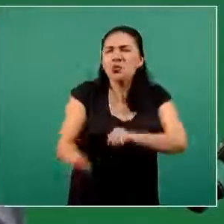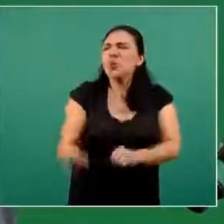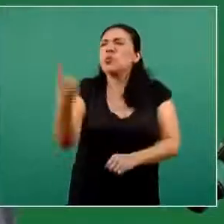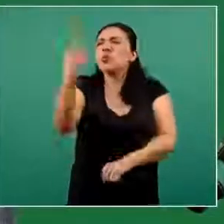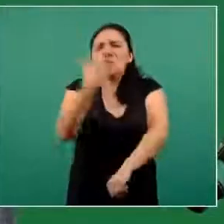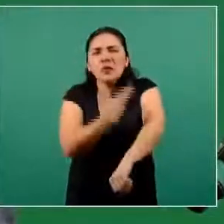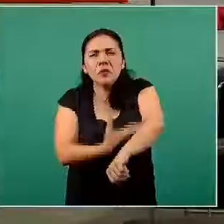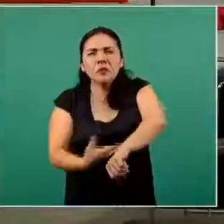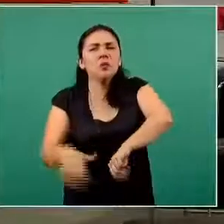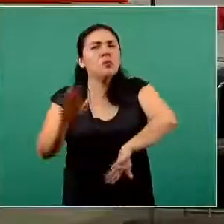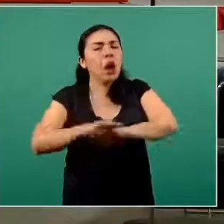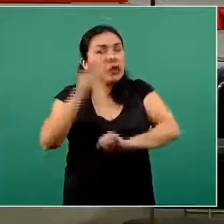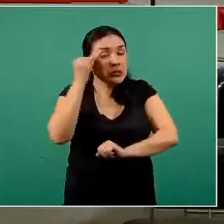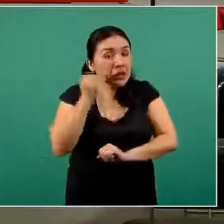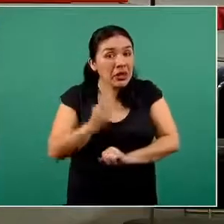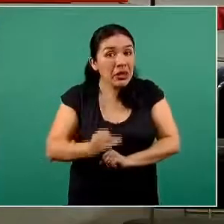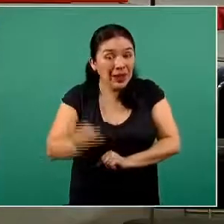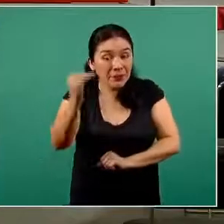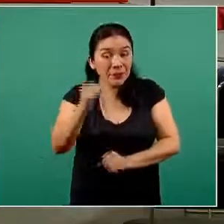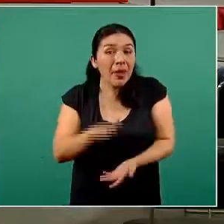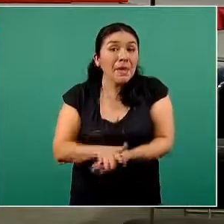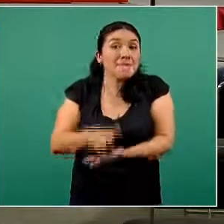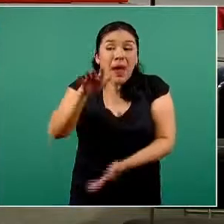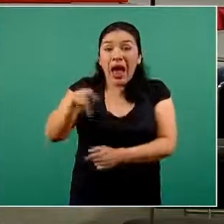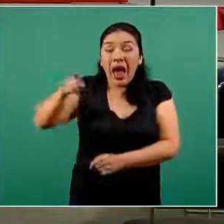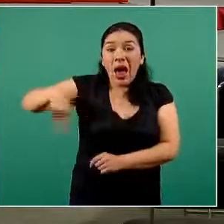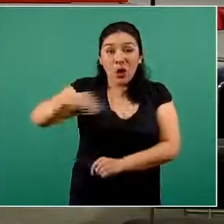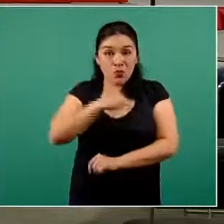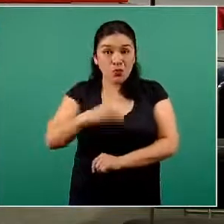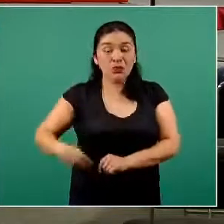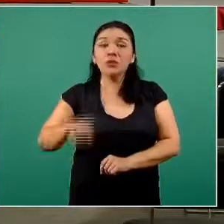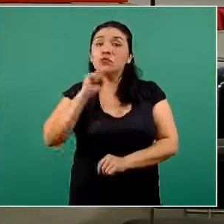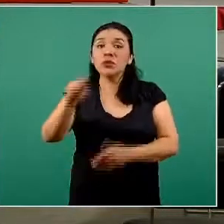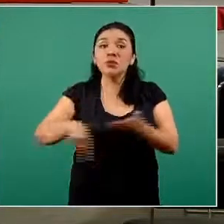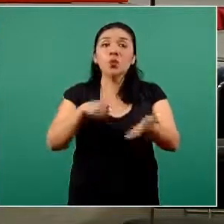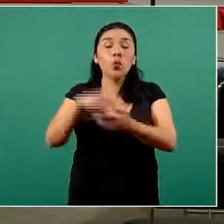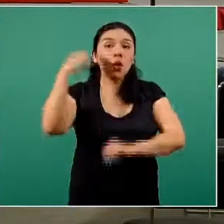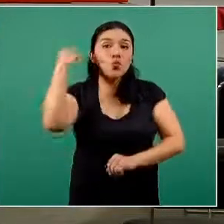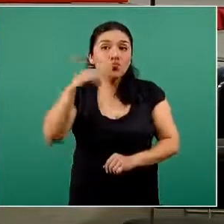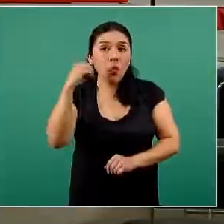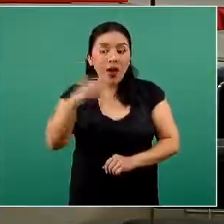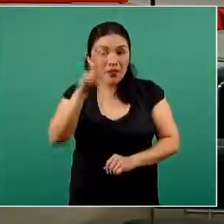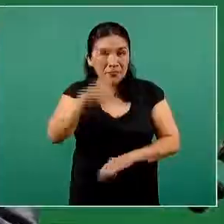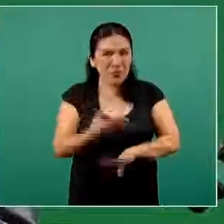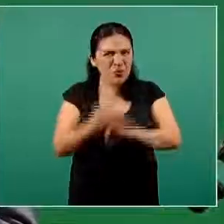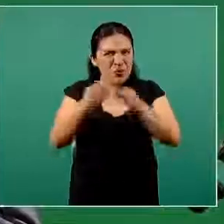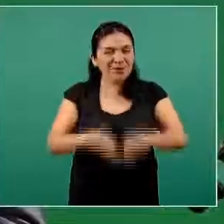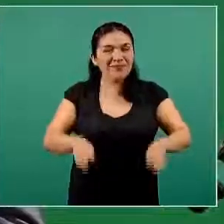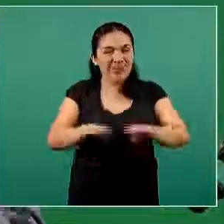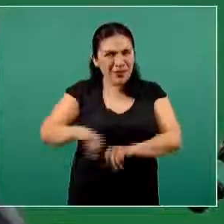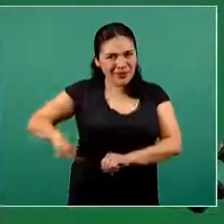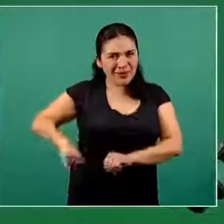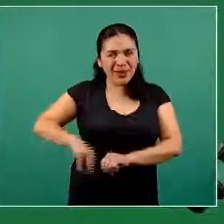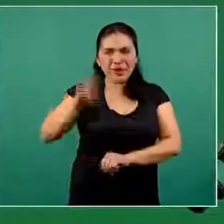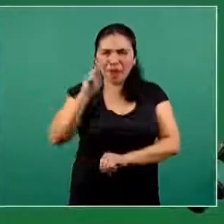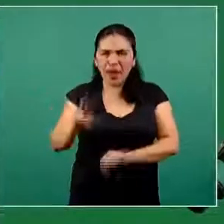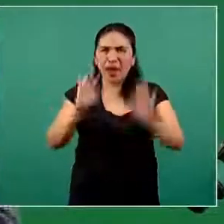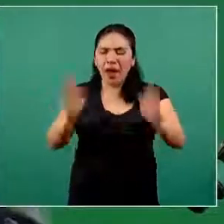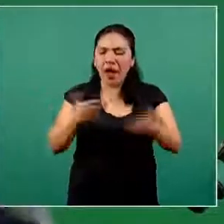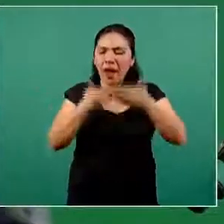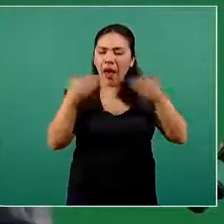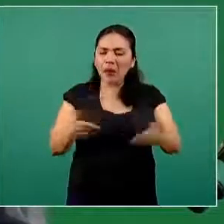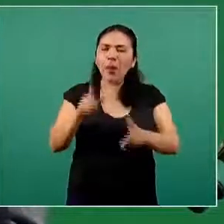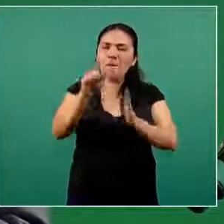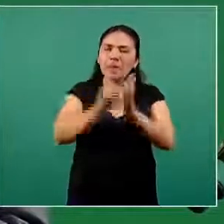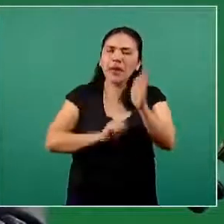caso por muchas semanas. La mayor cantidad de esos municipios estaba en Oaxaca y lo que es muy interesante es que a lo largo de los